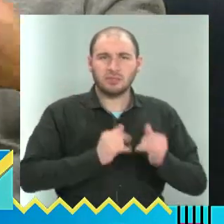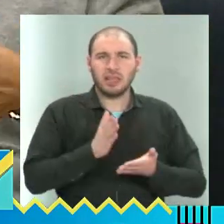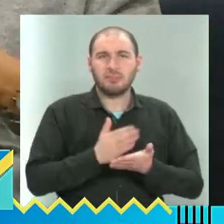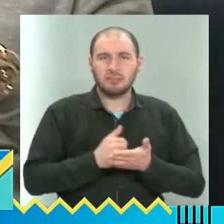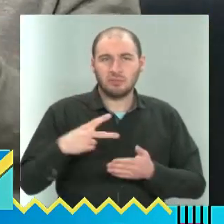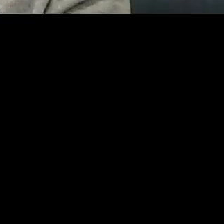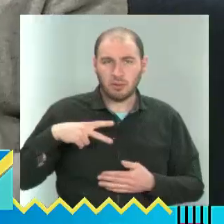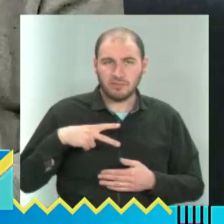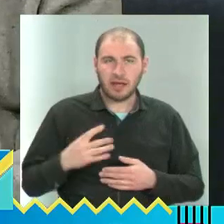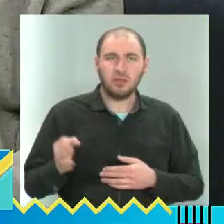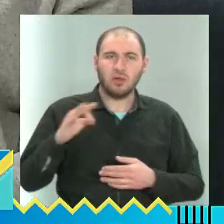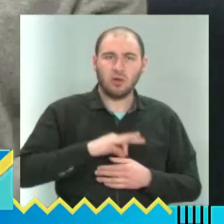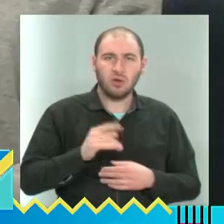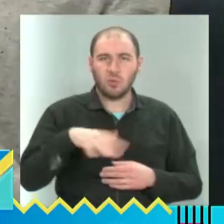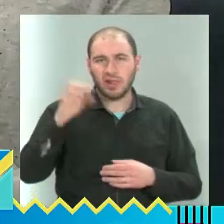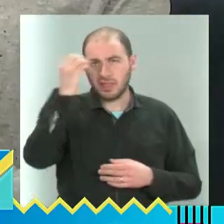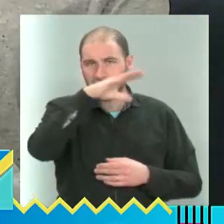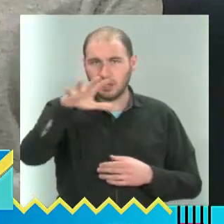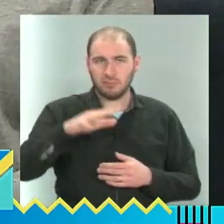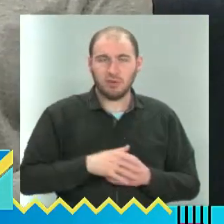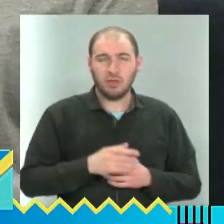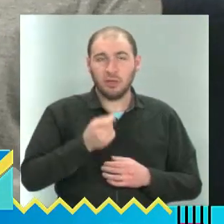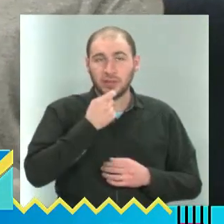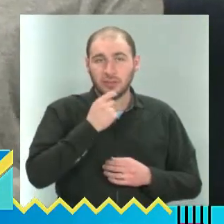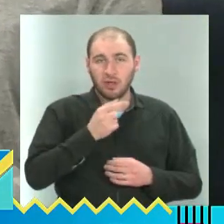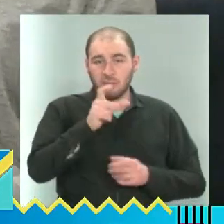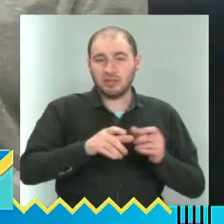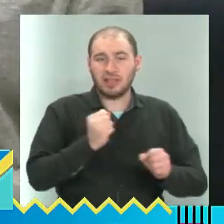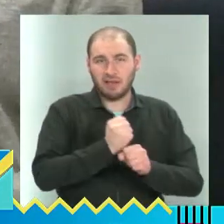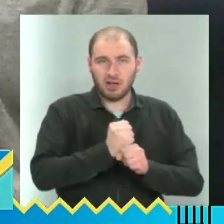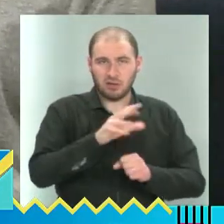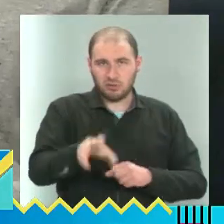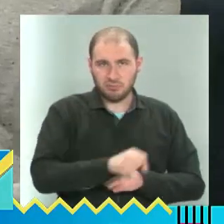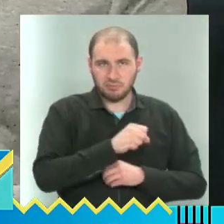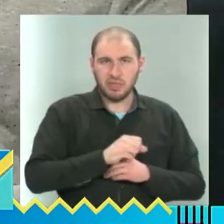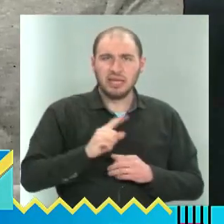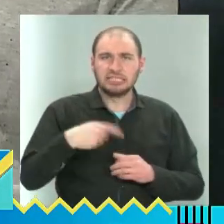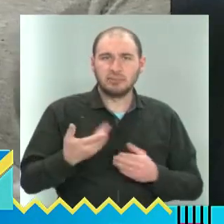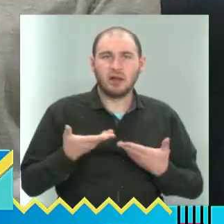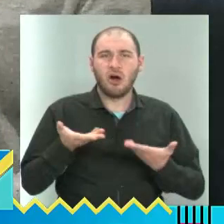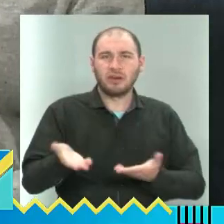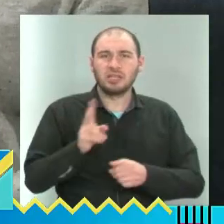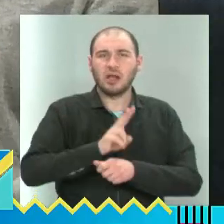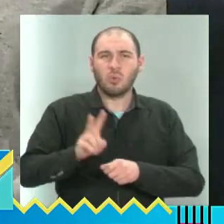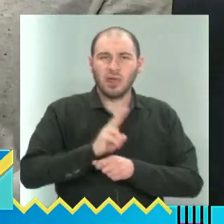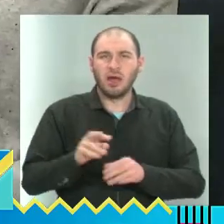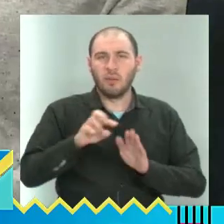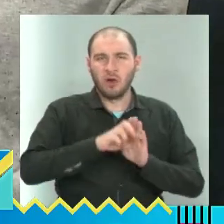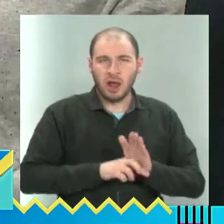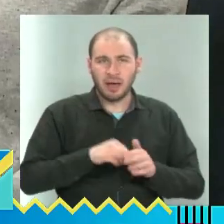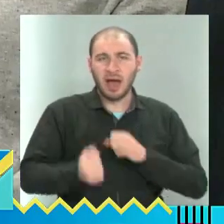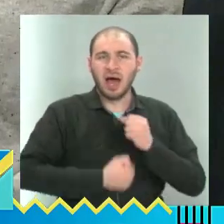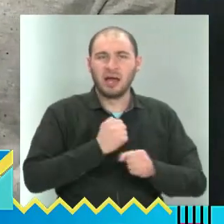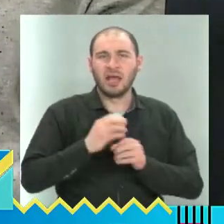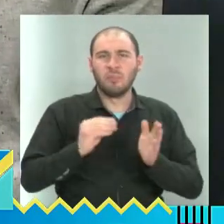departamento privado, sea en una finca, en el caso de la trata laboral, siempre ofrecemos el resguardo del programa, que es hasta el momento